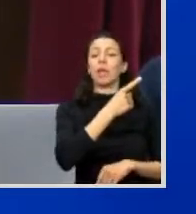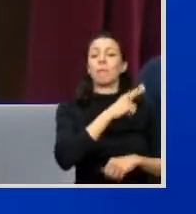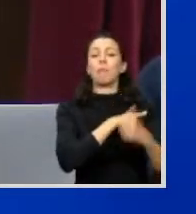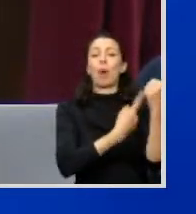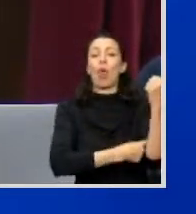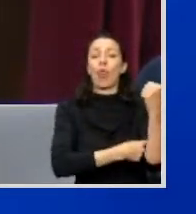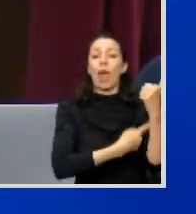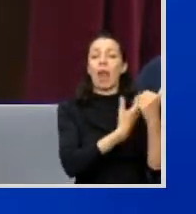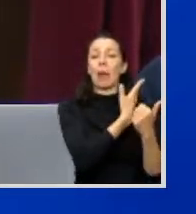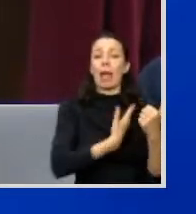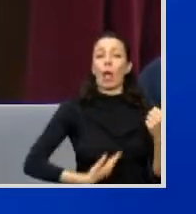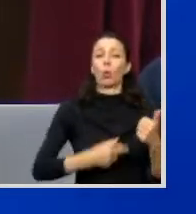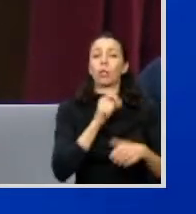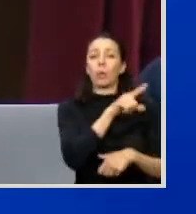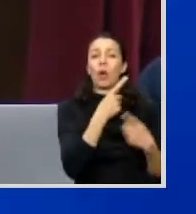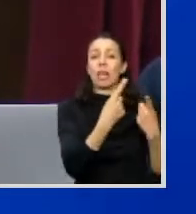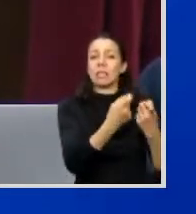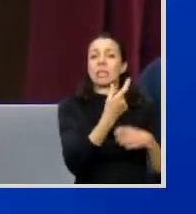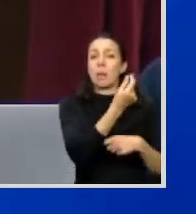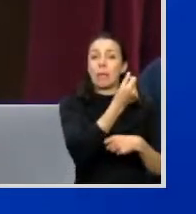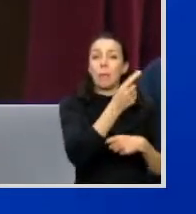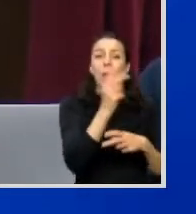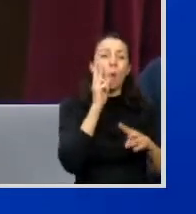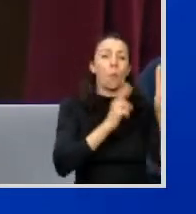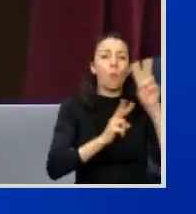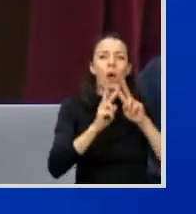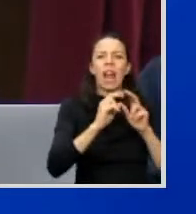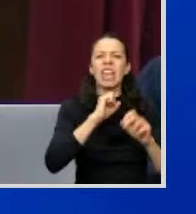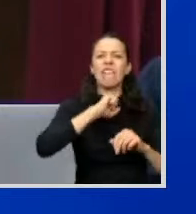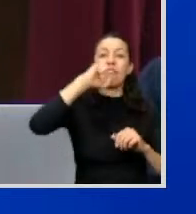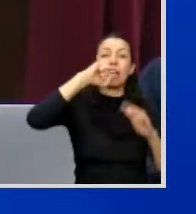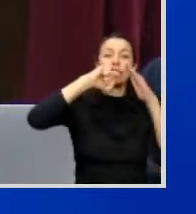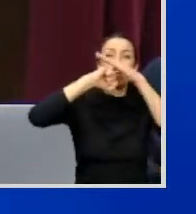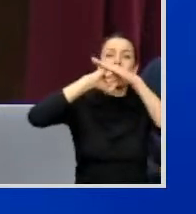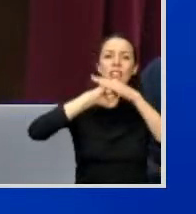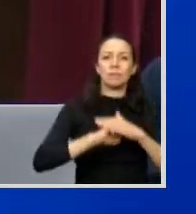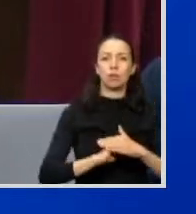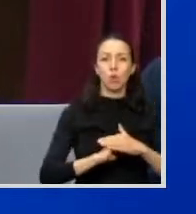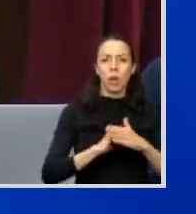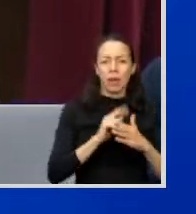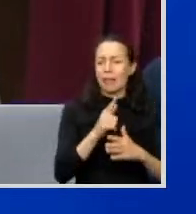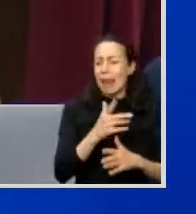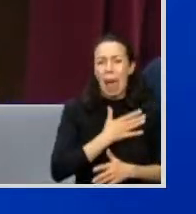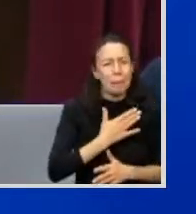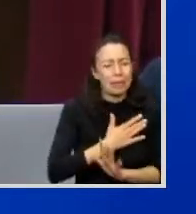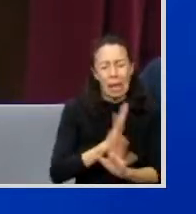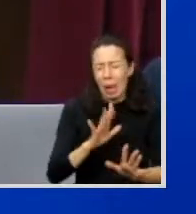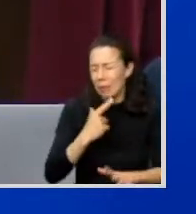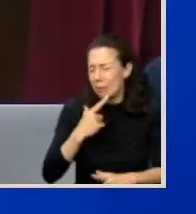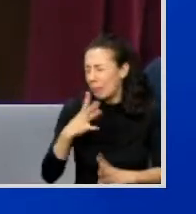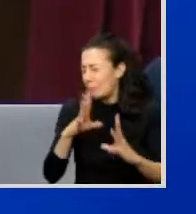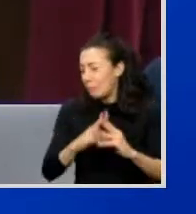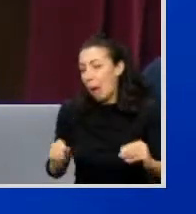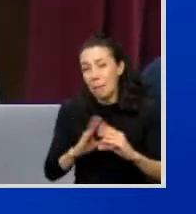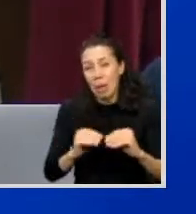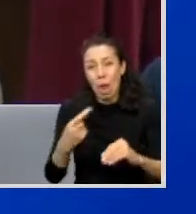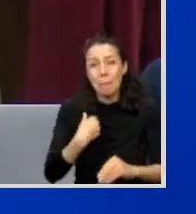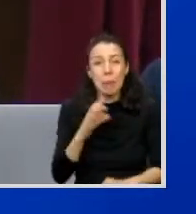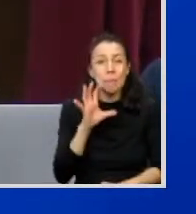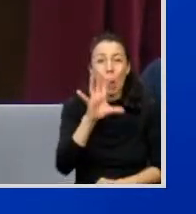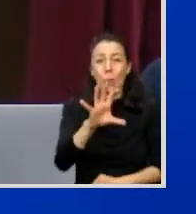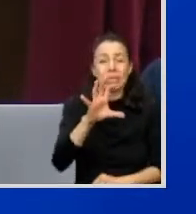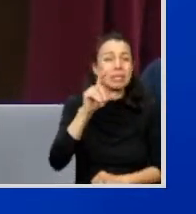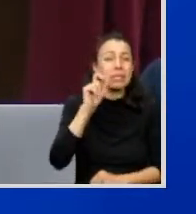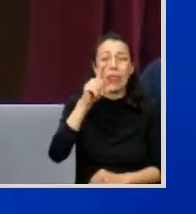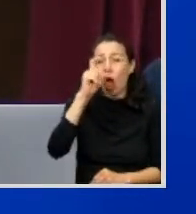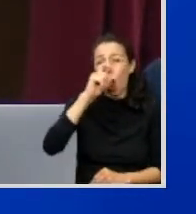van a desarrollar. Yo creo que si así de esa manera se manejara, no nos va a pasar lo que pasó con el caso Morales. Lo